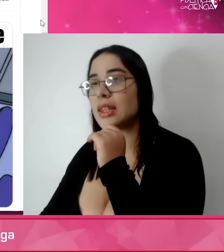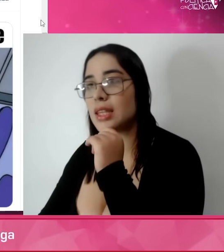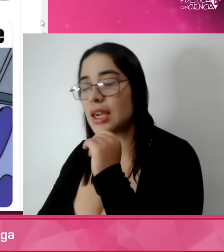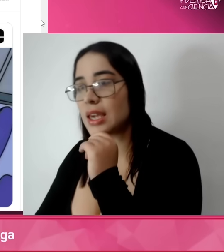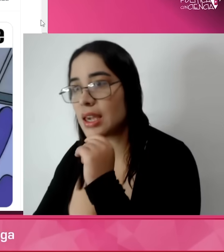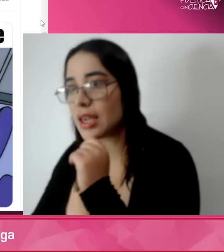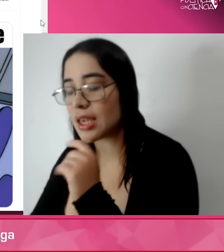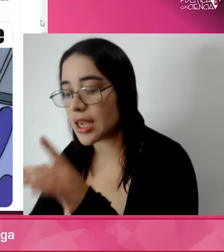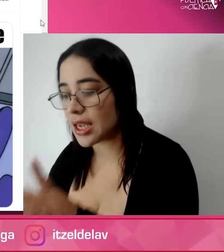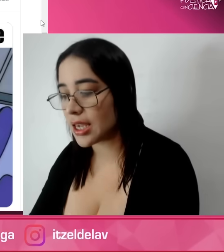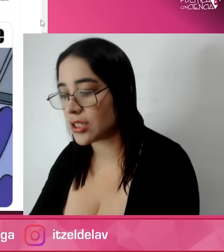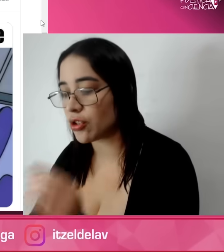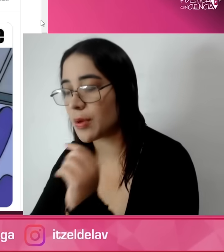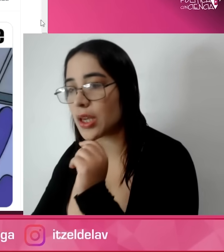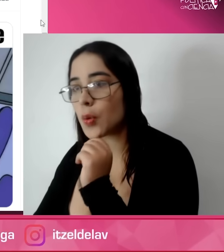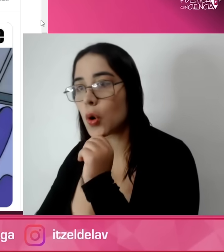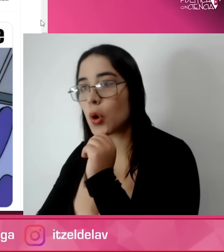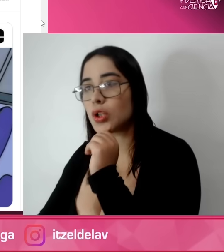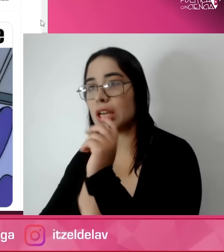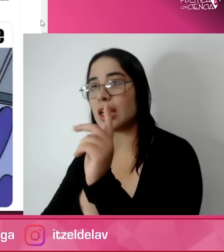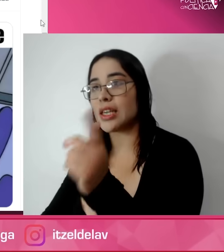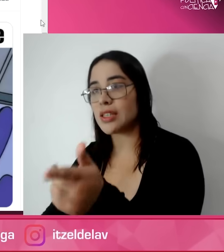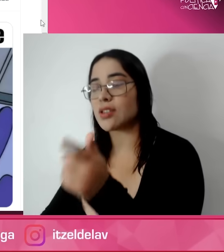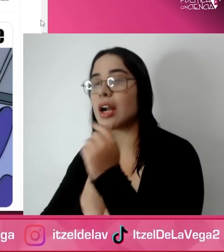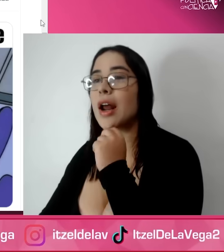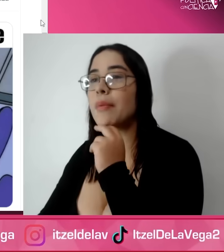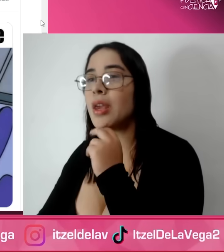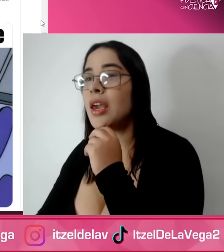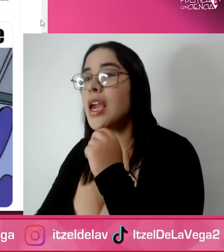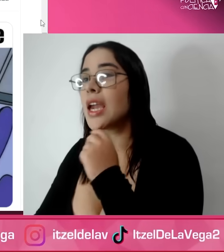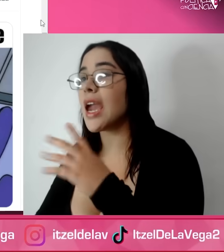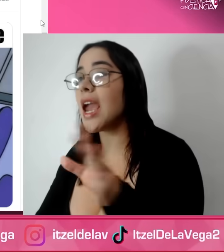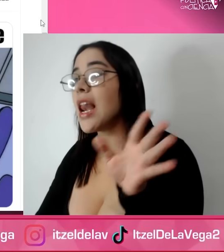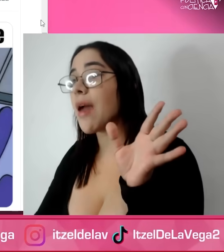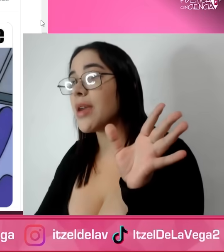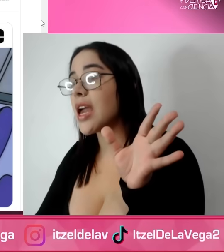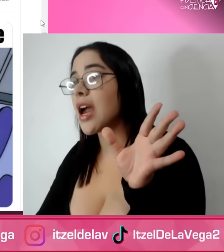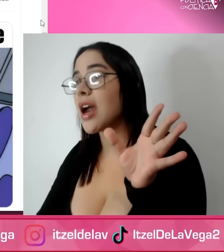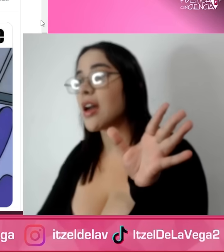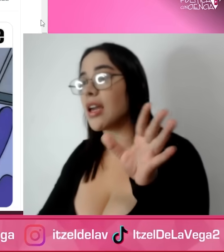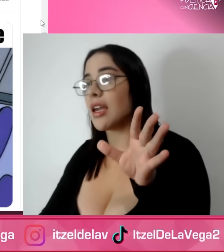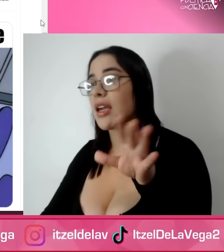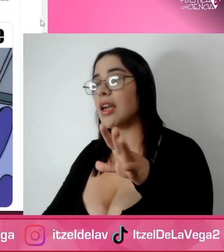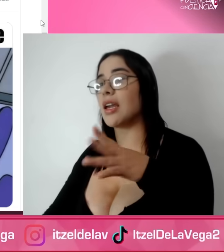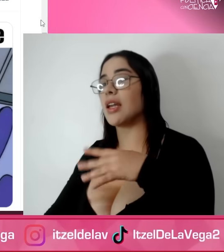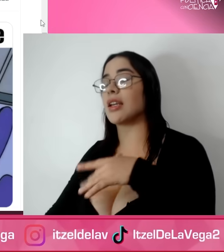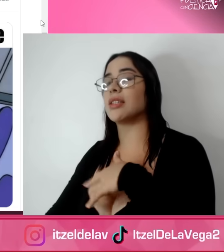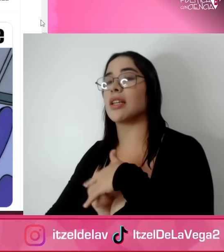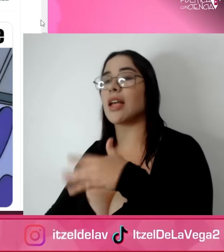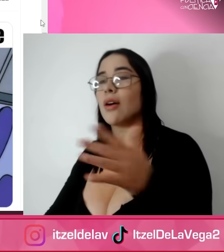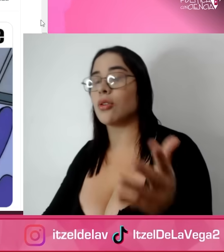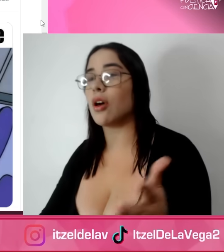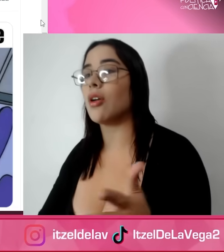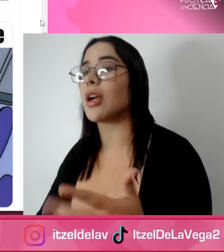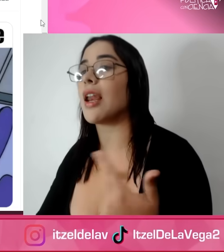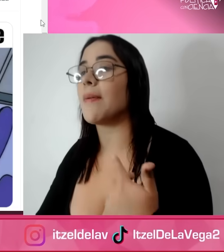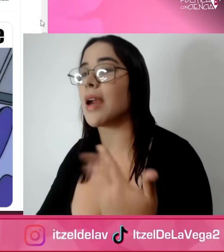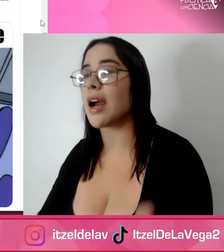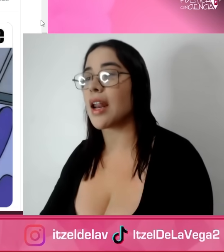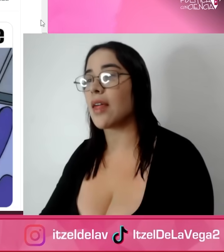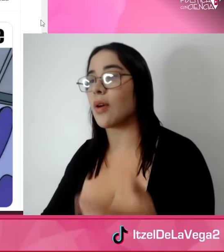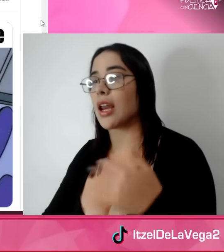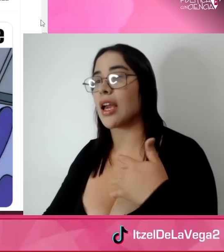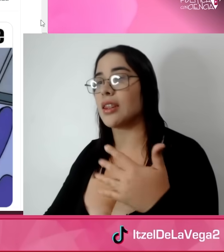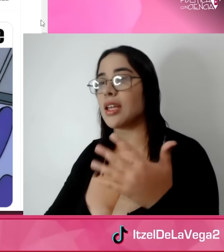cuenta de, si no me equivoco, de Instagram, que él había resaltado todo, que él